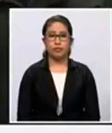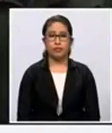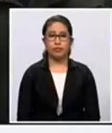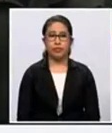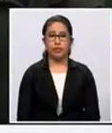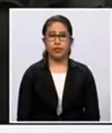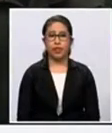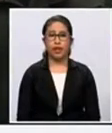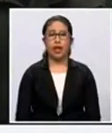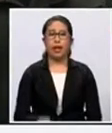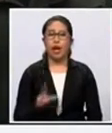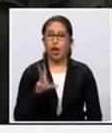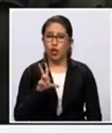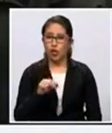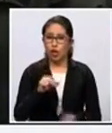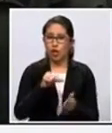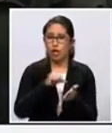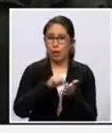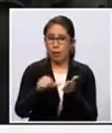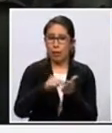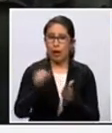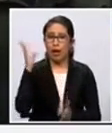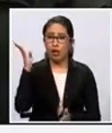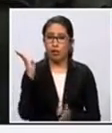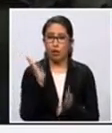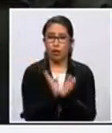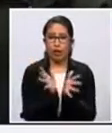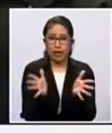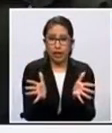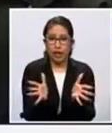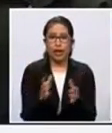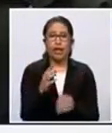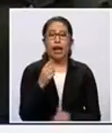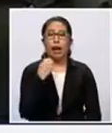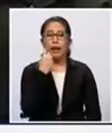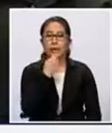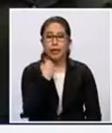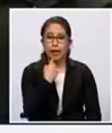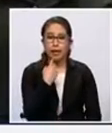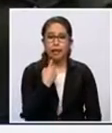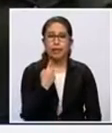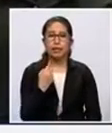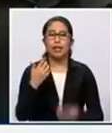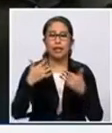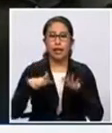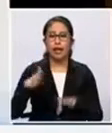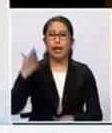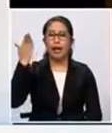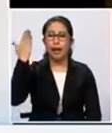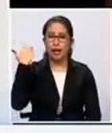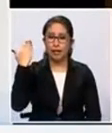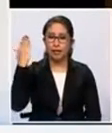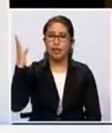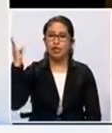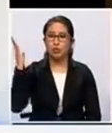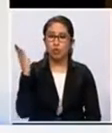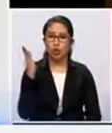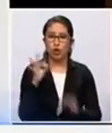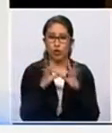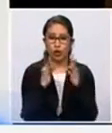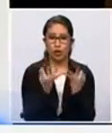se va a pagar a los que recibieron el bono familia o que tenga un hijo que reciba el bono